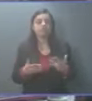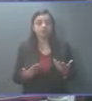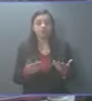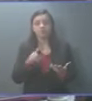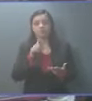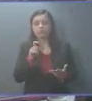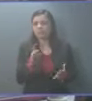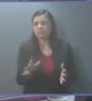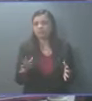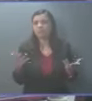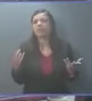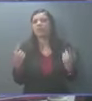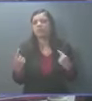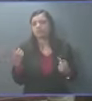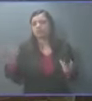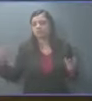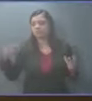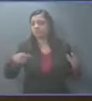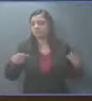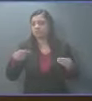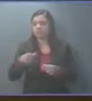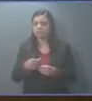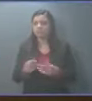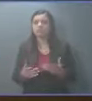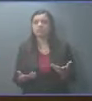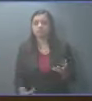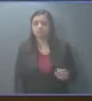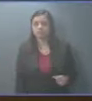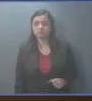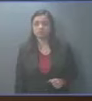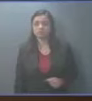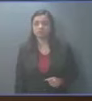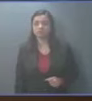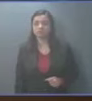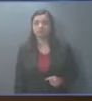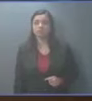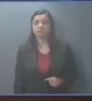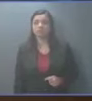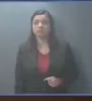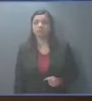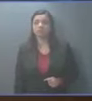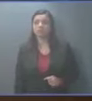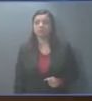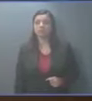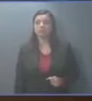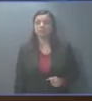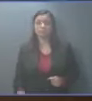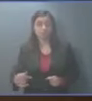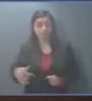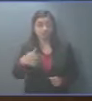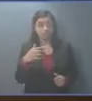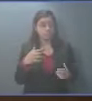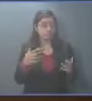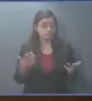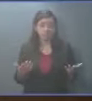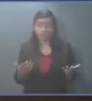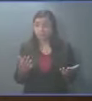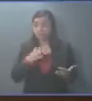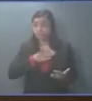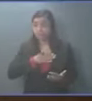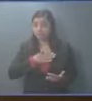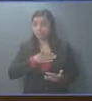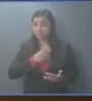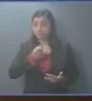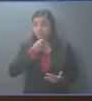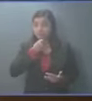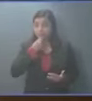qué. Gracias, ministro. Tiene la palabra. Sí, bueno, a mí me citaron para dar los